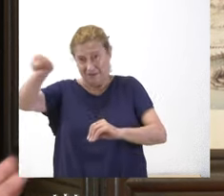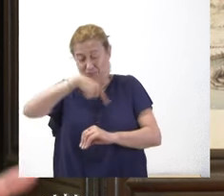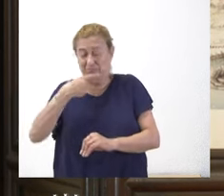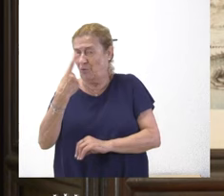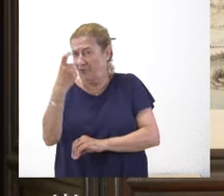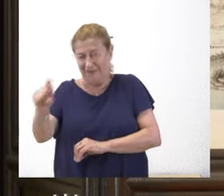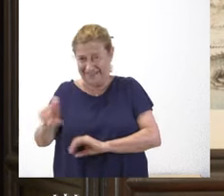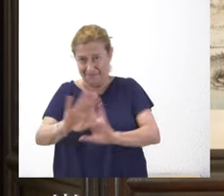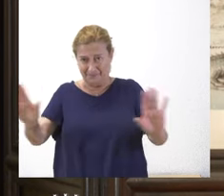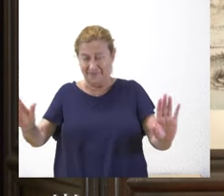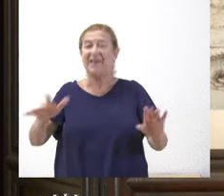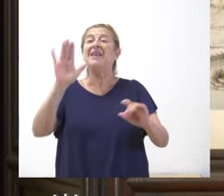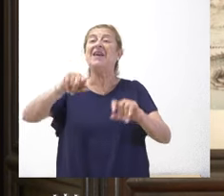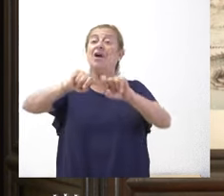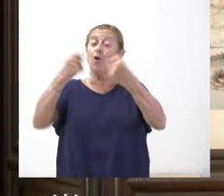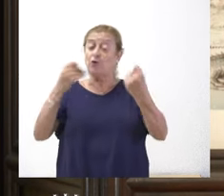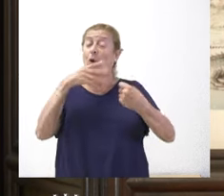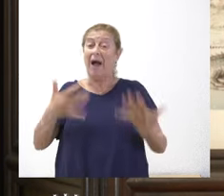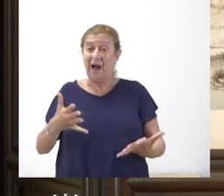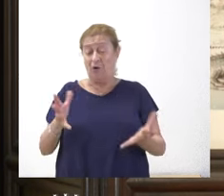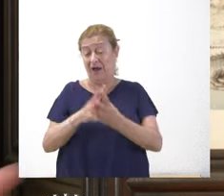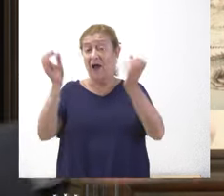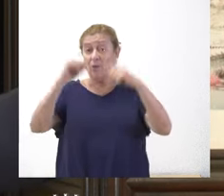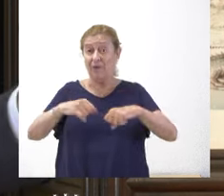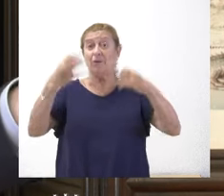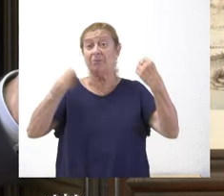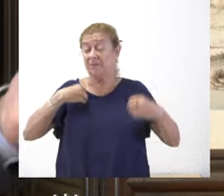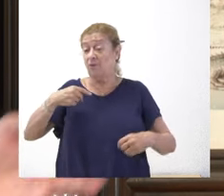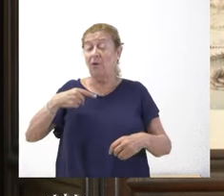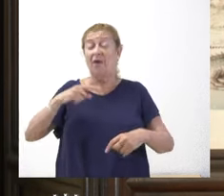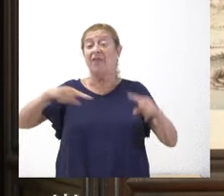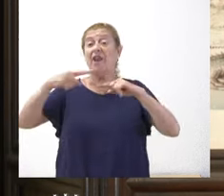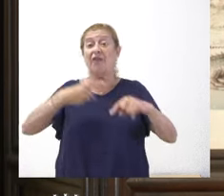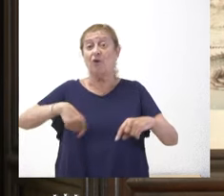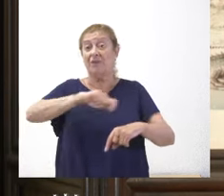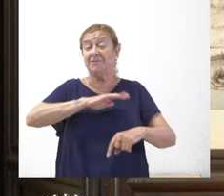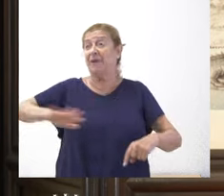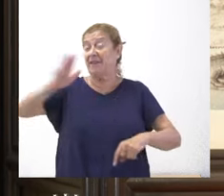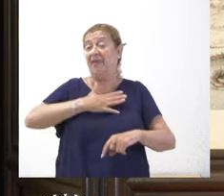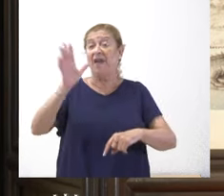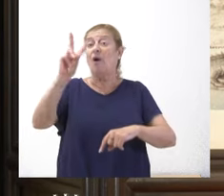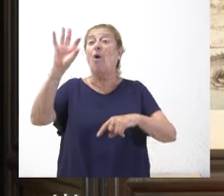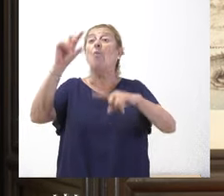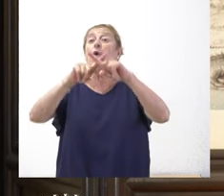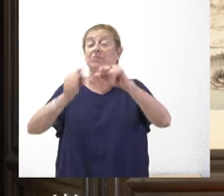eh quien ha roto este pacto es la dirección Nacional de vox no hay que explicar nada